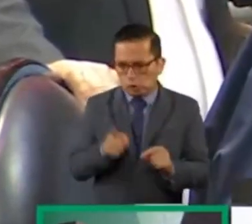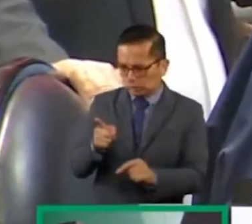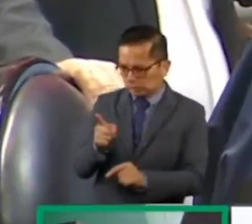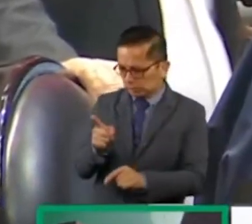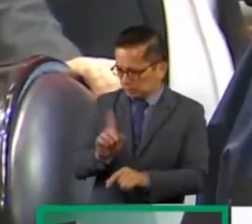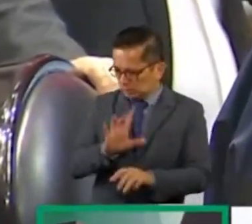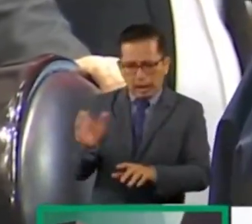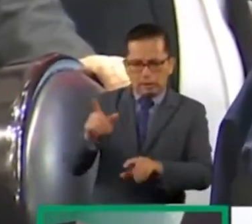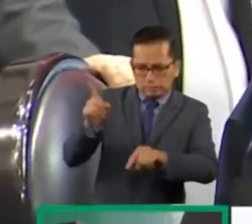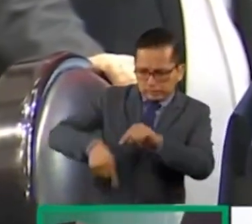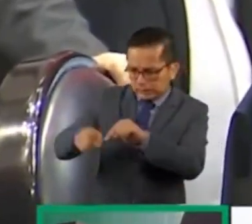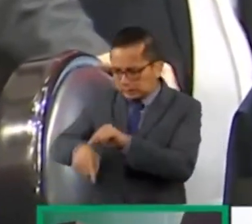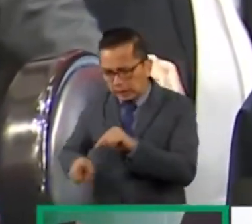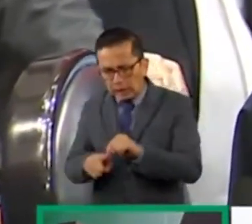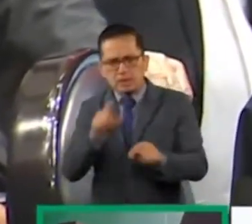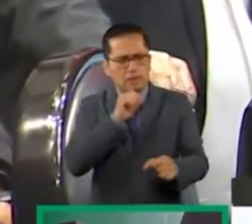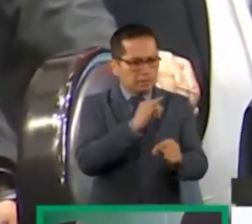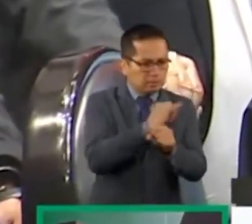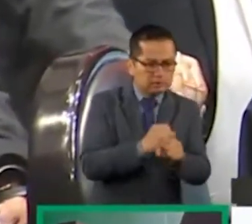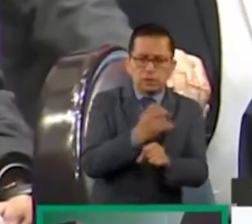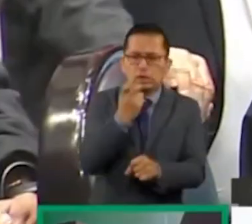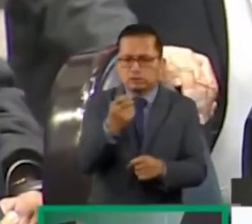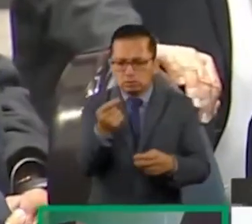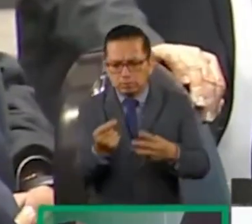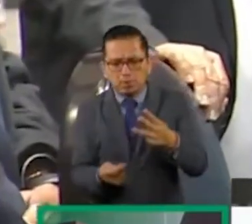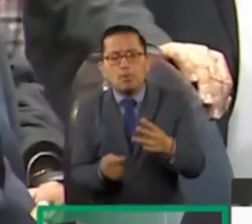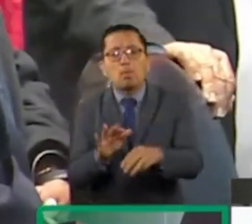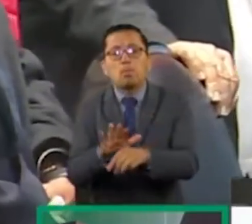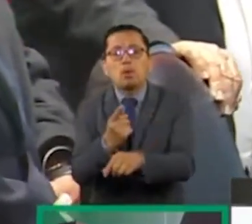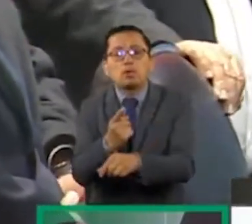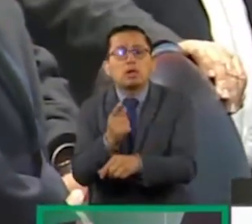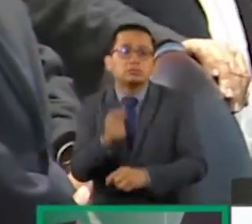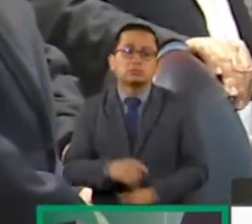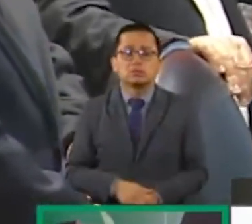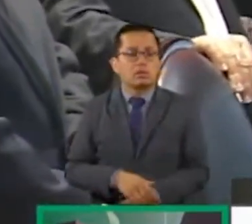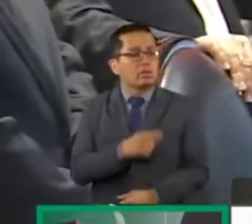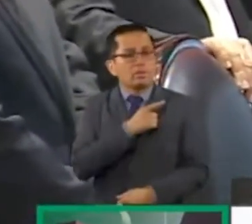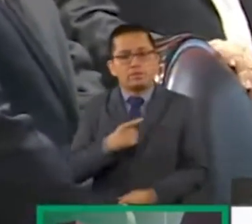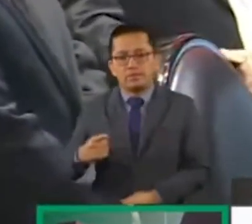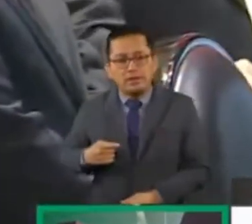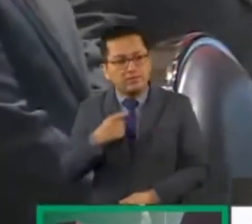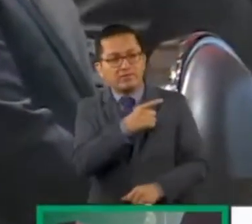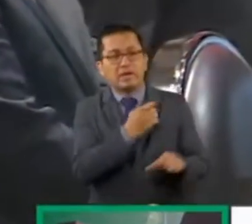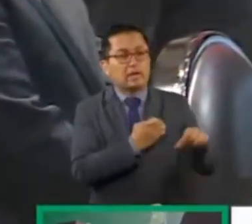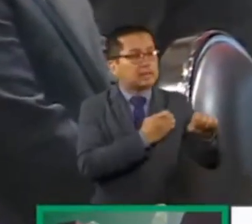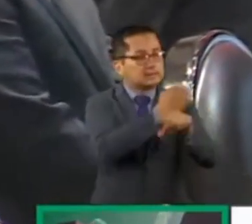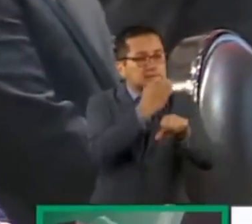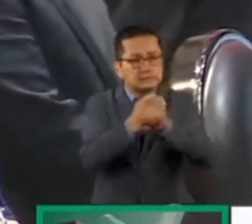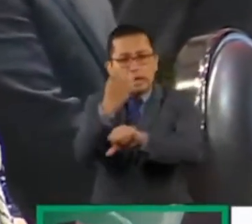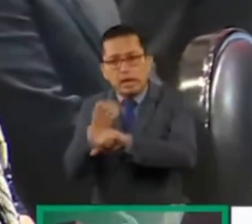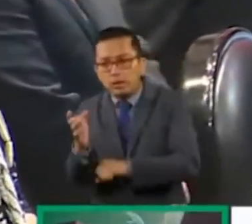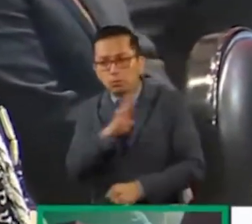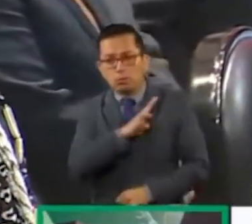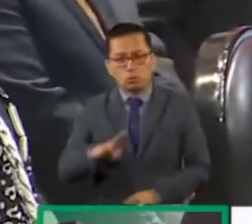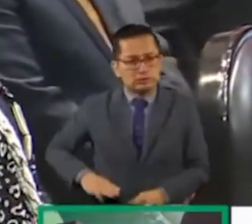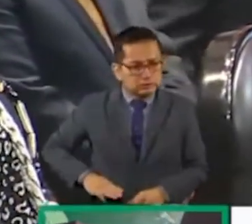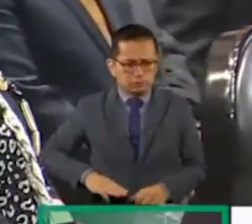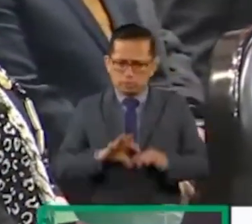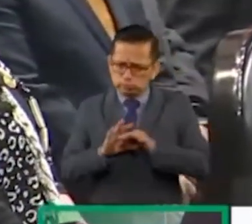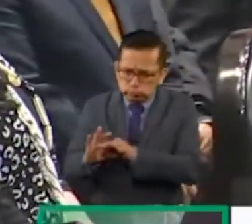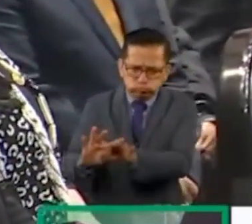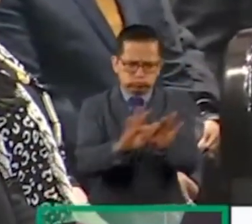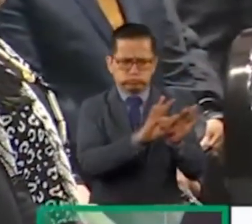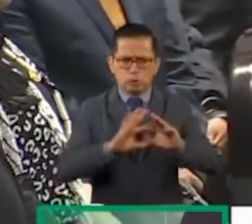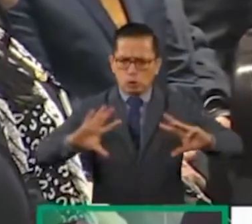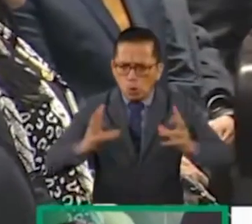la investigación tiene que ver también con la coordinación de los estados y los municipios. Por primera vez en